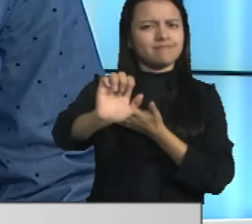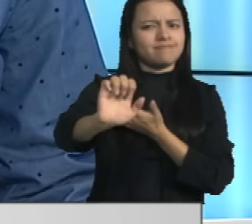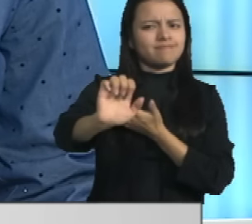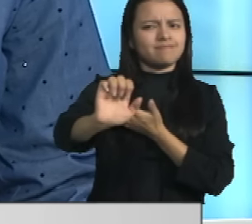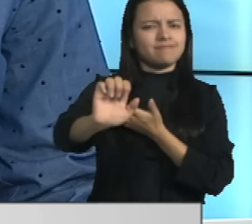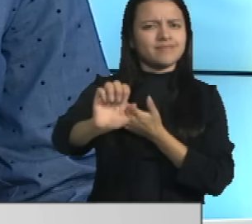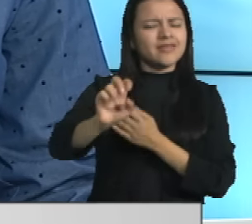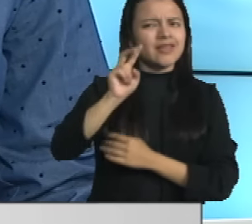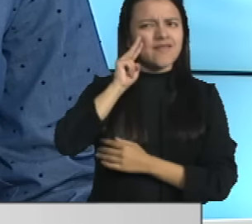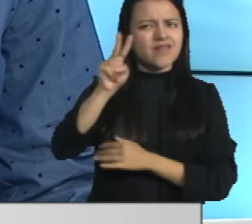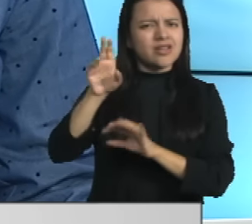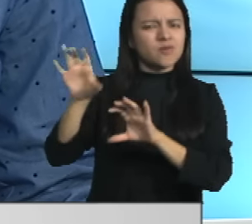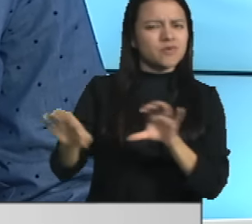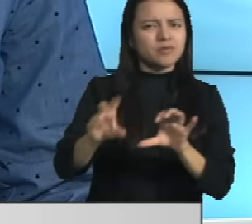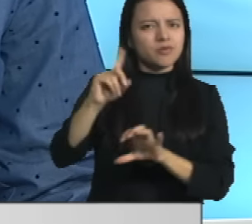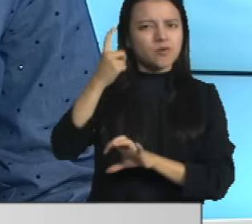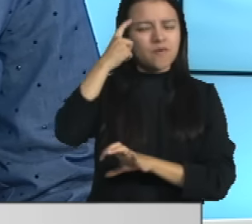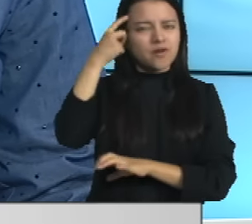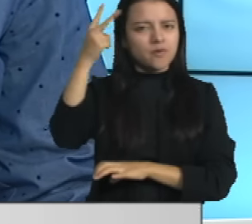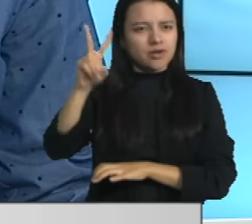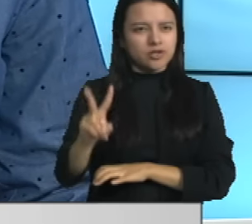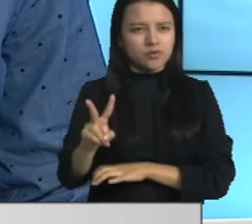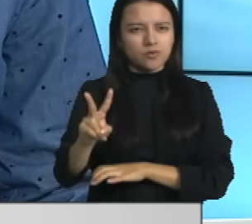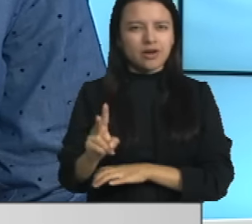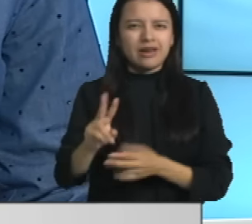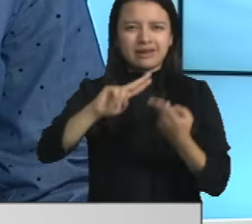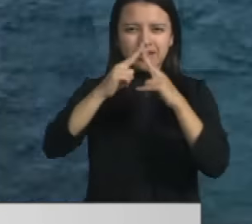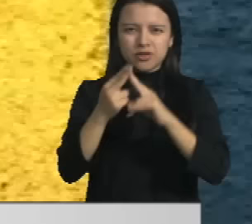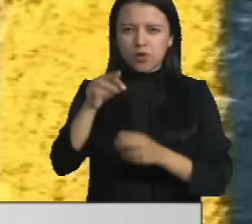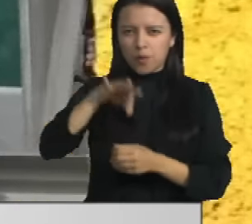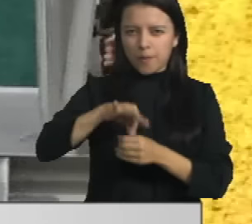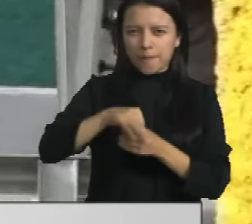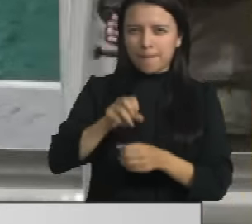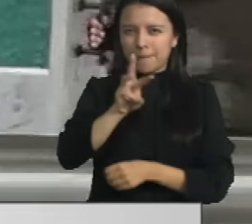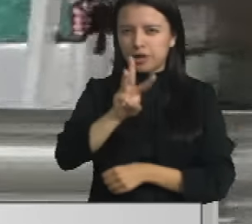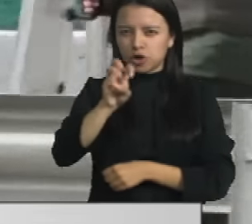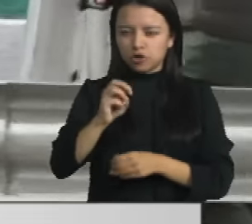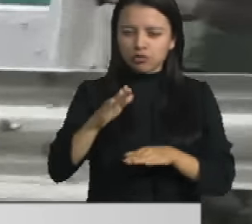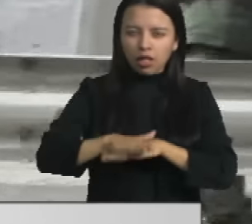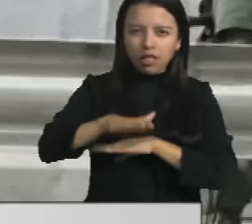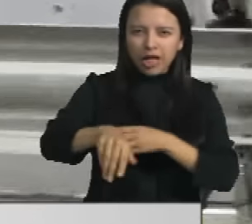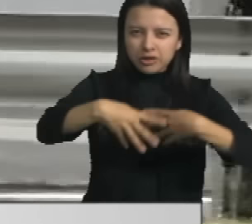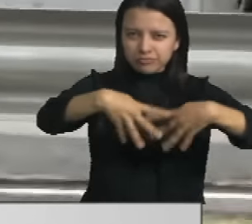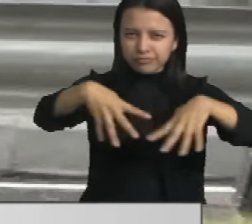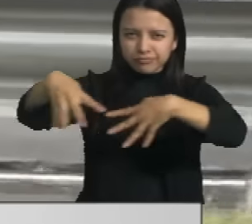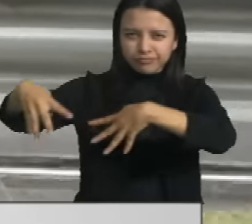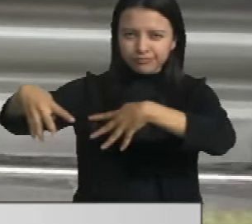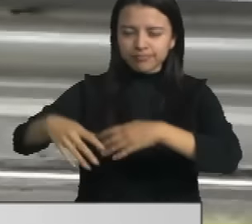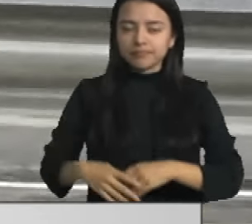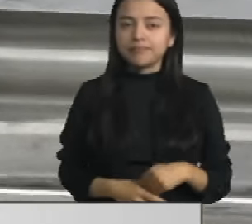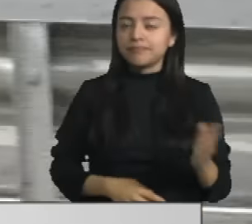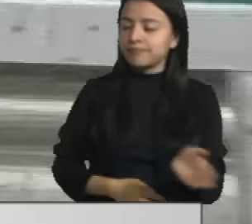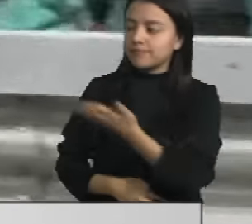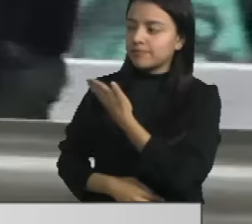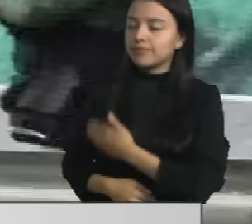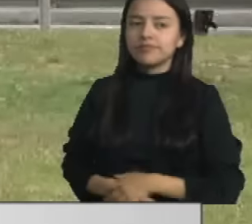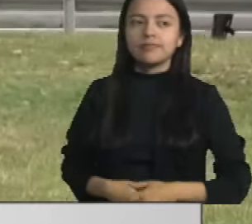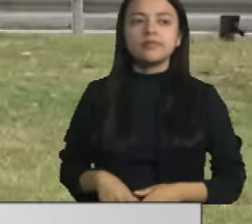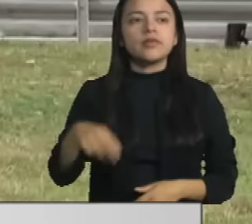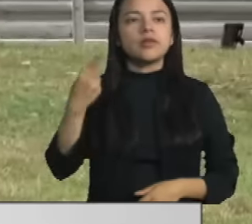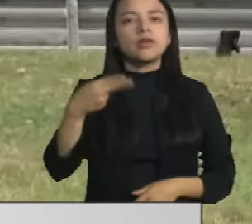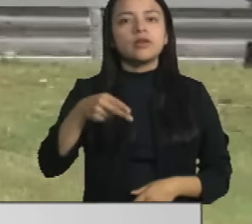protestas surgidas tras las elecciones presidenciales del 28 de julio. Mediante un informe, la Organización Defensora de los